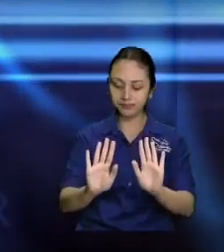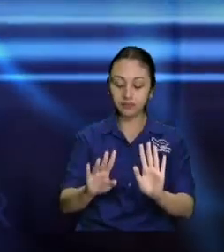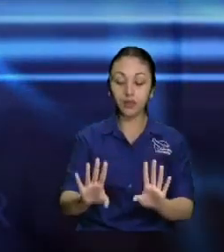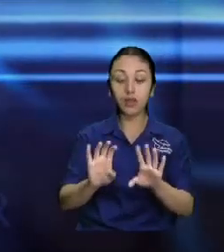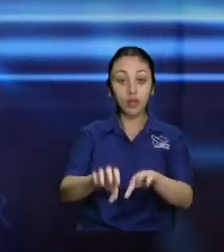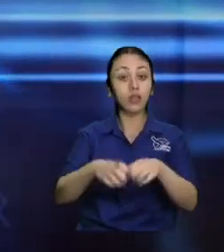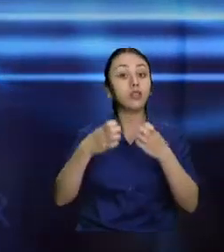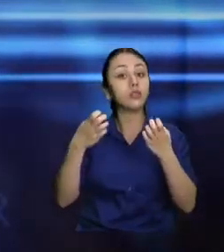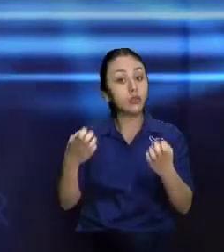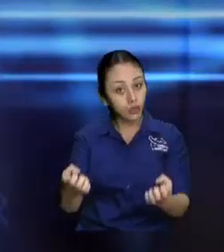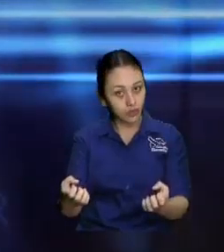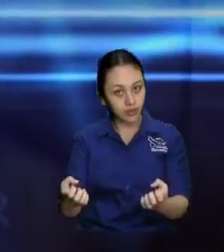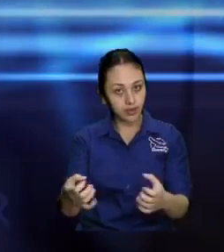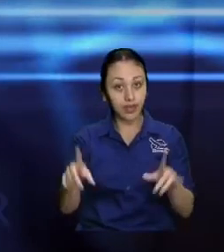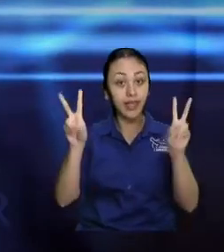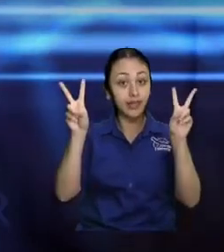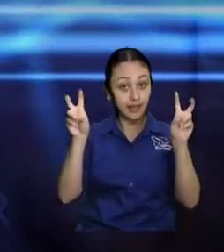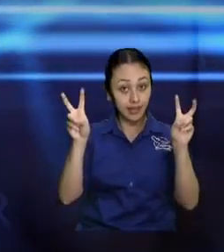entonces me quedé